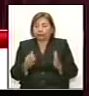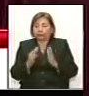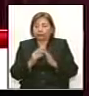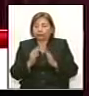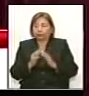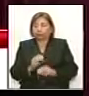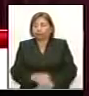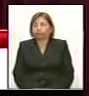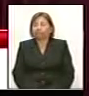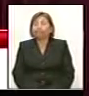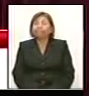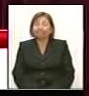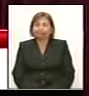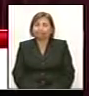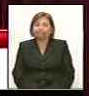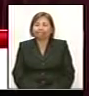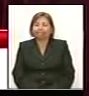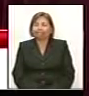gracias.